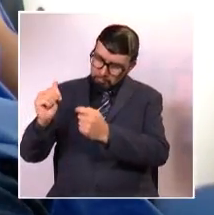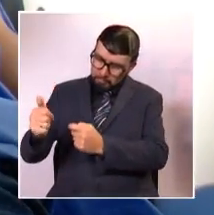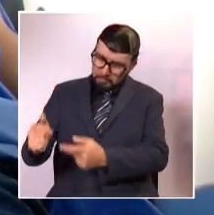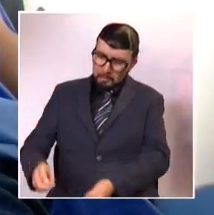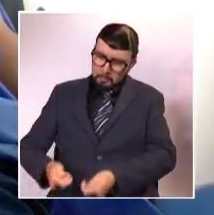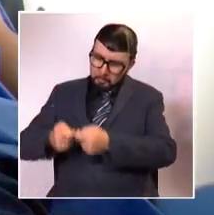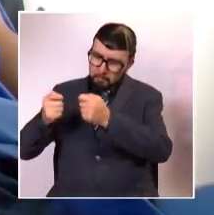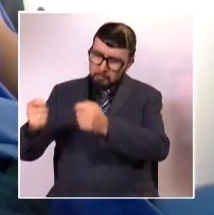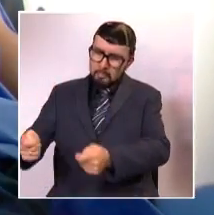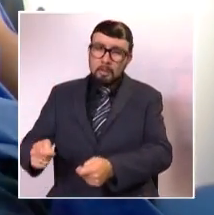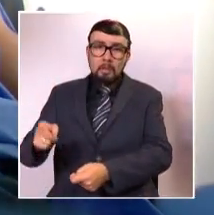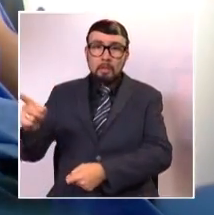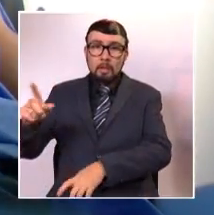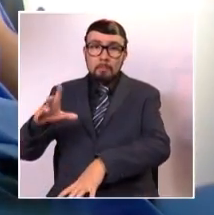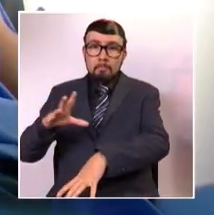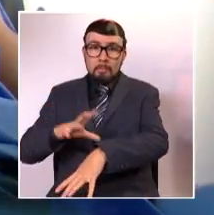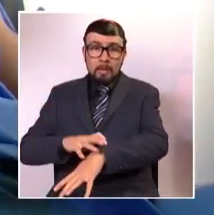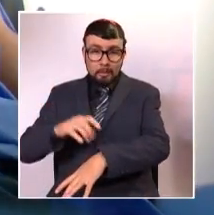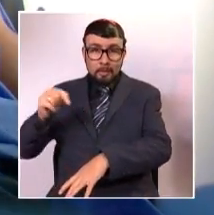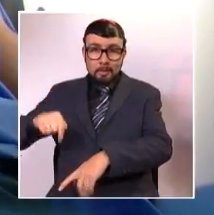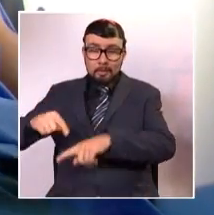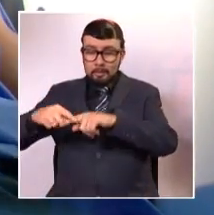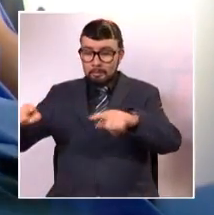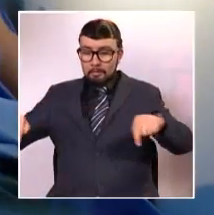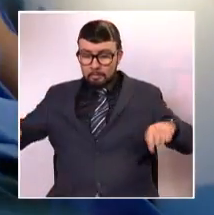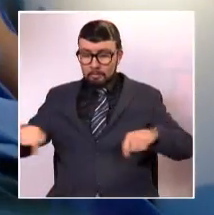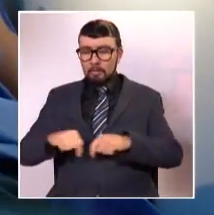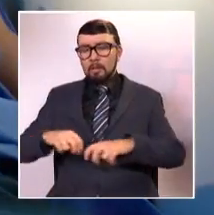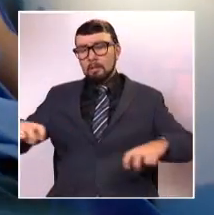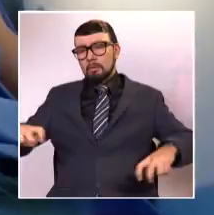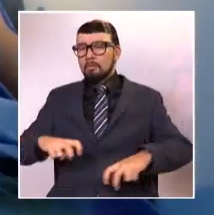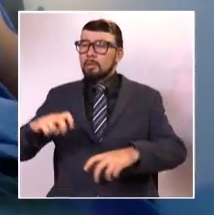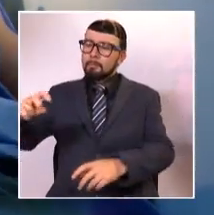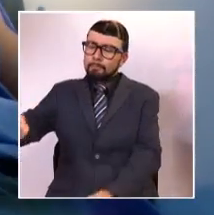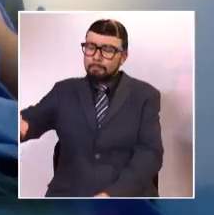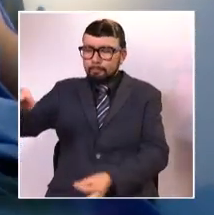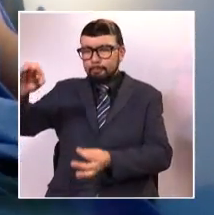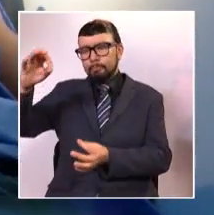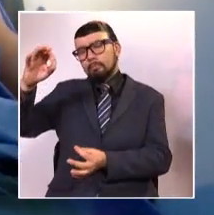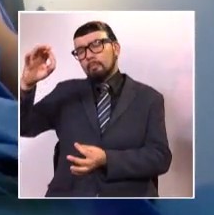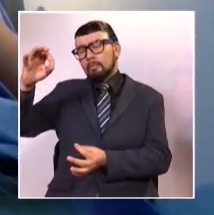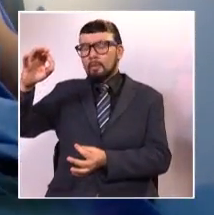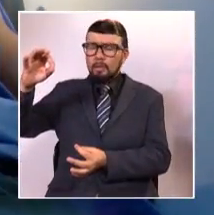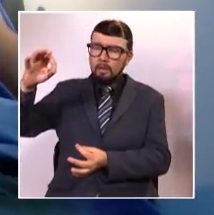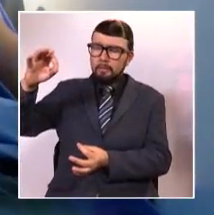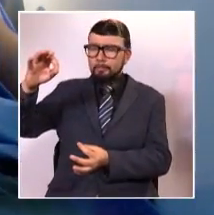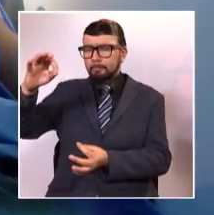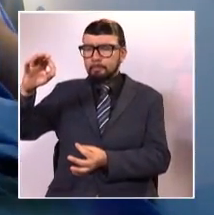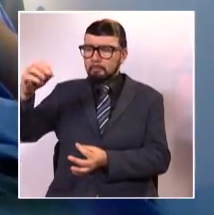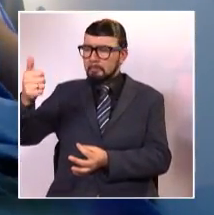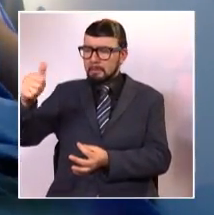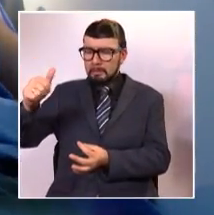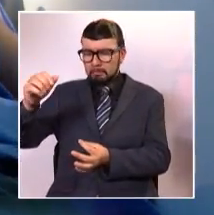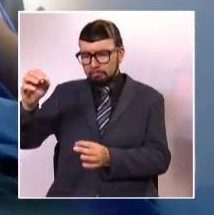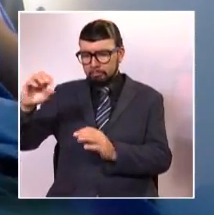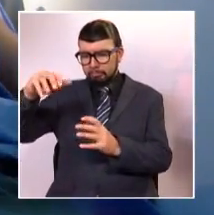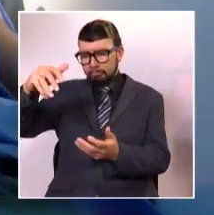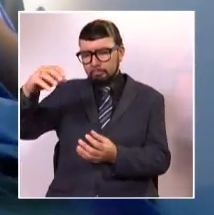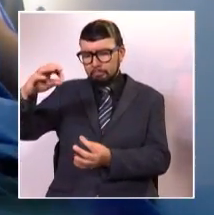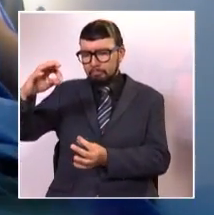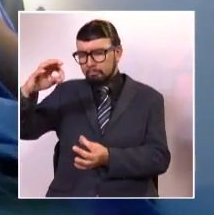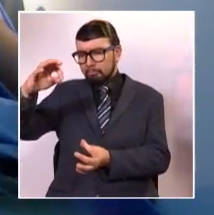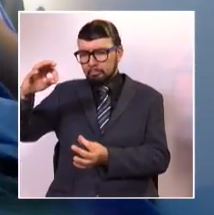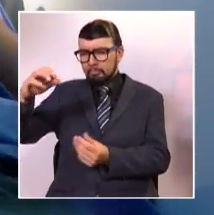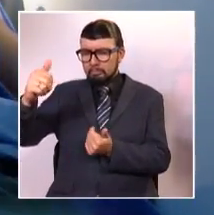el médico que lo está tratando aquí en el parque médico, que va a interpretar todas estas imágenes, estos diagnósticos, y le va a decir